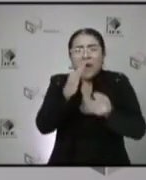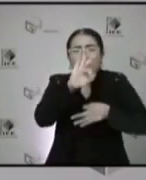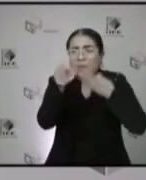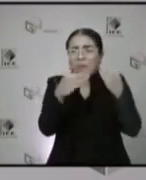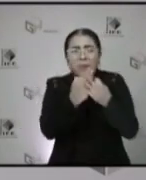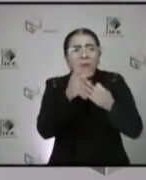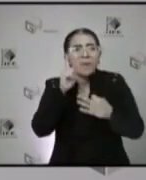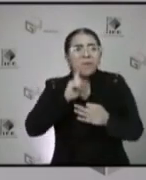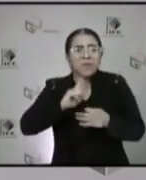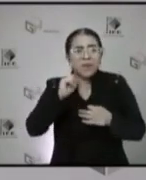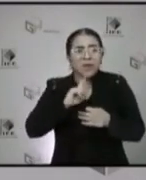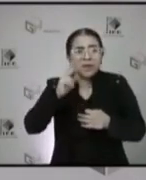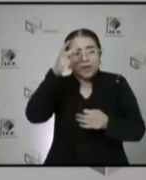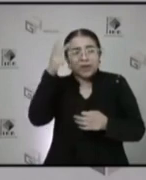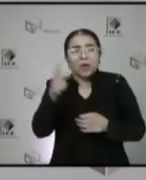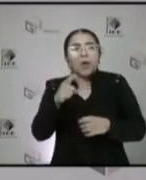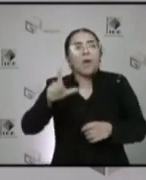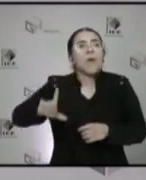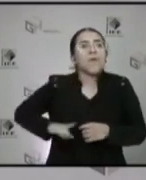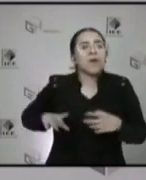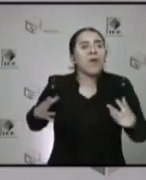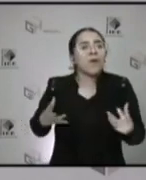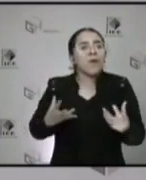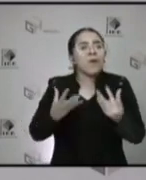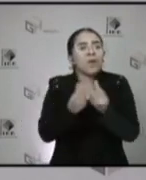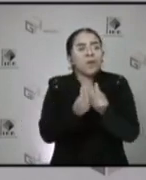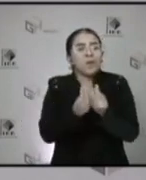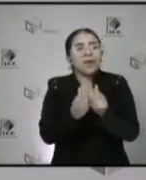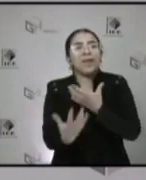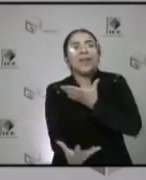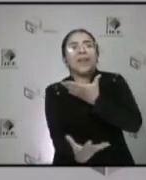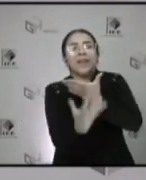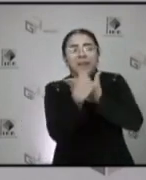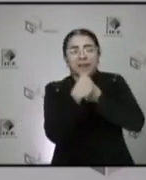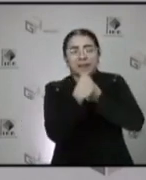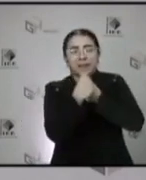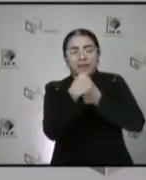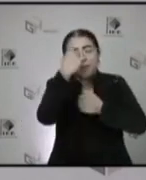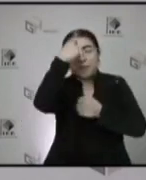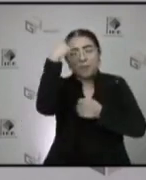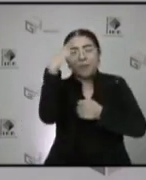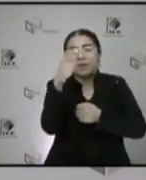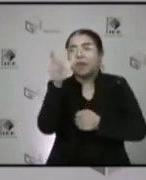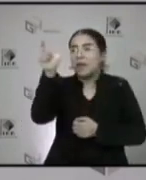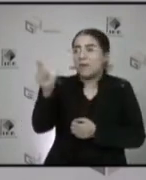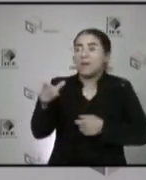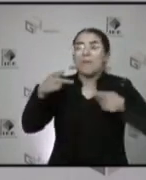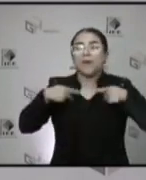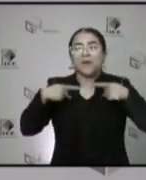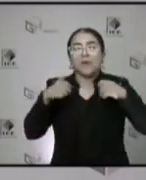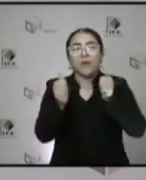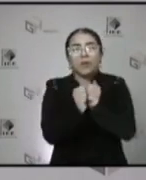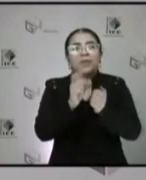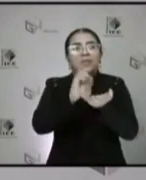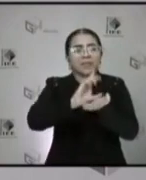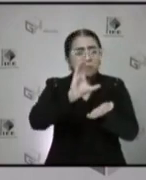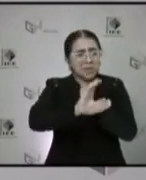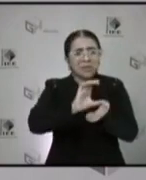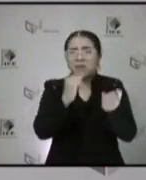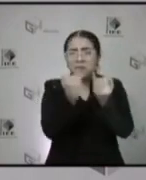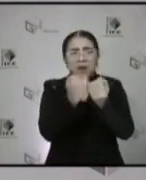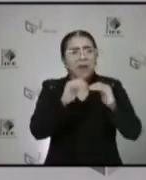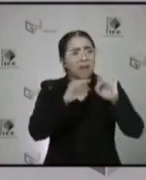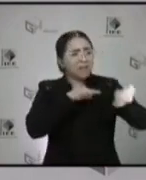hidalguenses. Vamos a gobernar juntas, vamos a hacer un gobierno incluyente, donde haya gente con discapacidad trabajando, donde